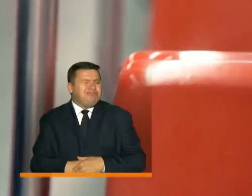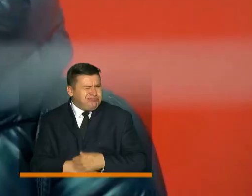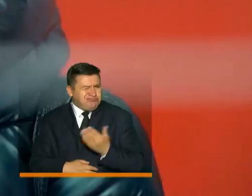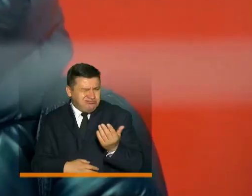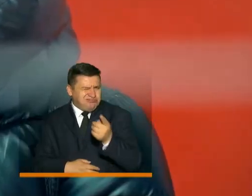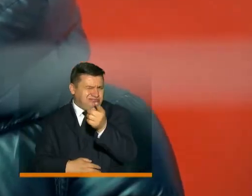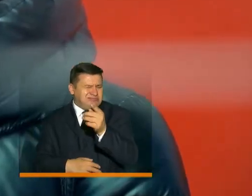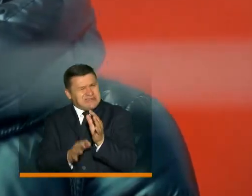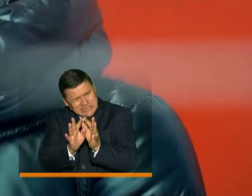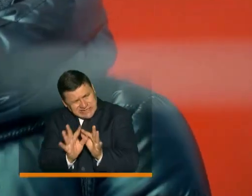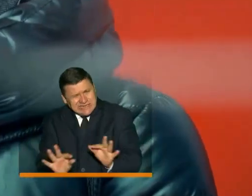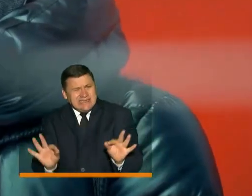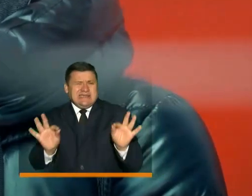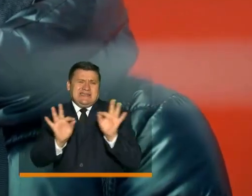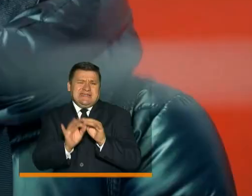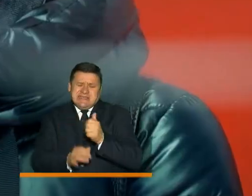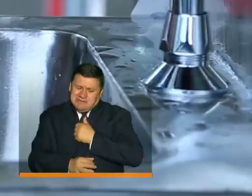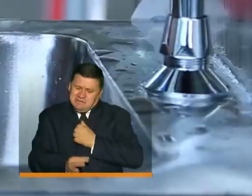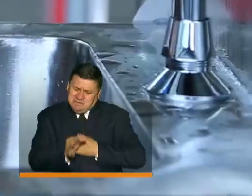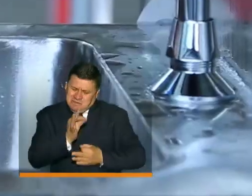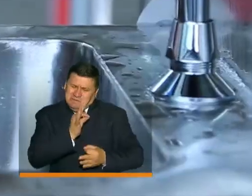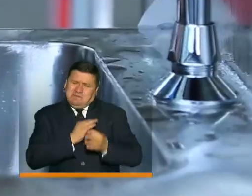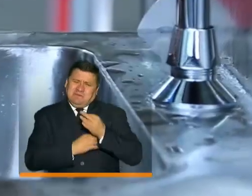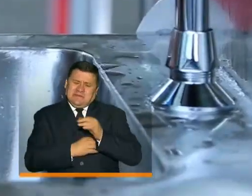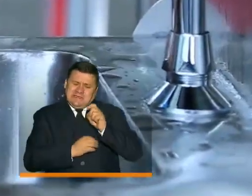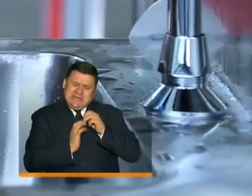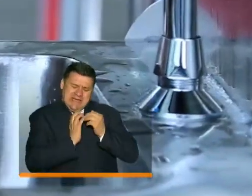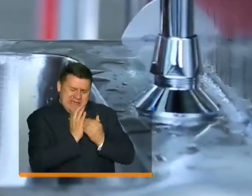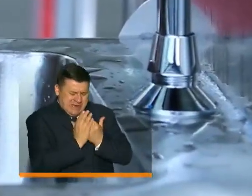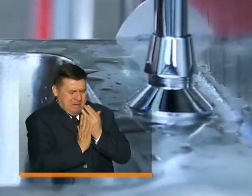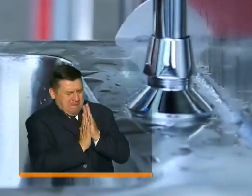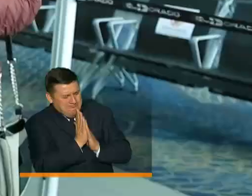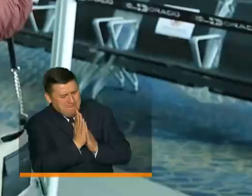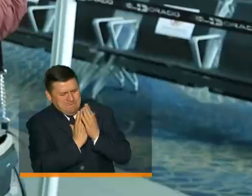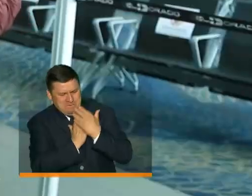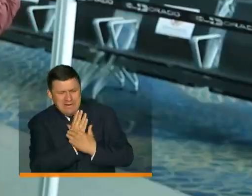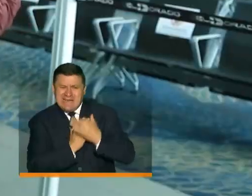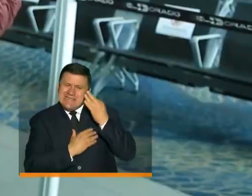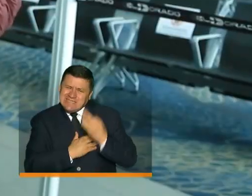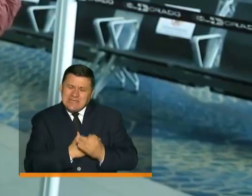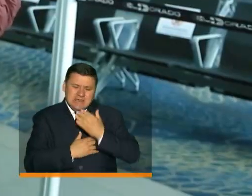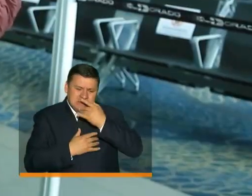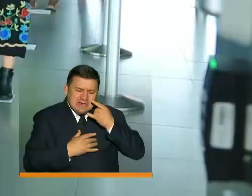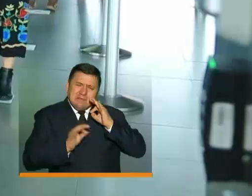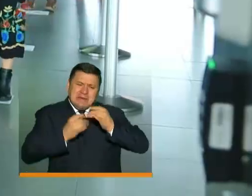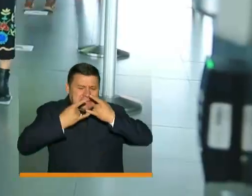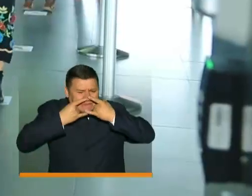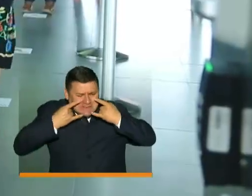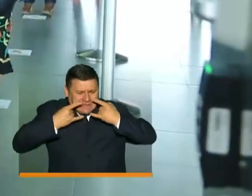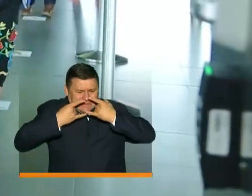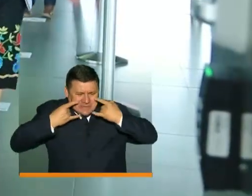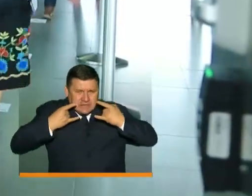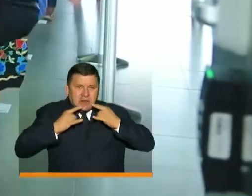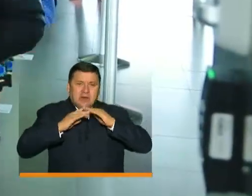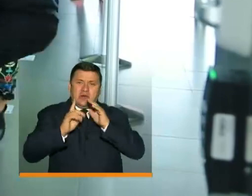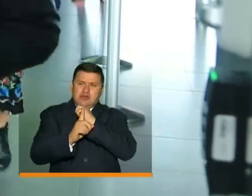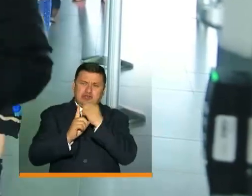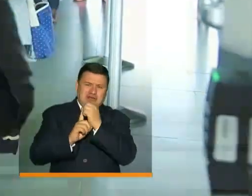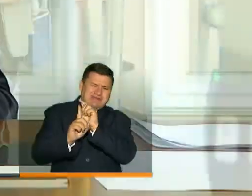esta razón es tan importante el autocuidado, el lavado constante de manos, el uso adecuado de tapabocas y el distanciamiento social.